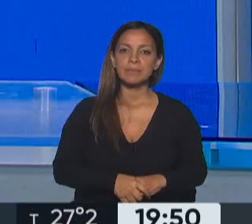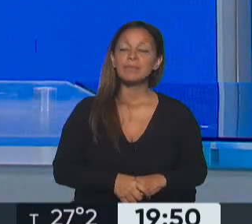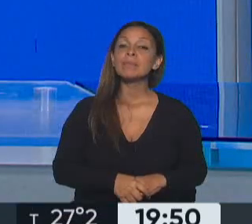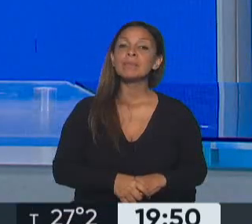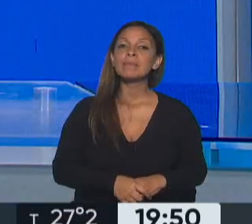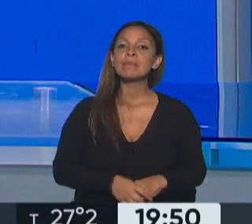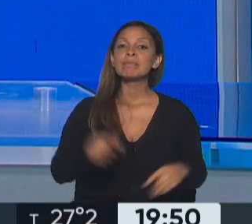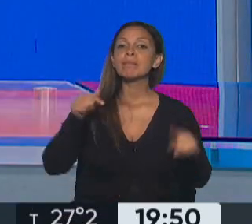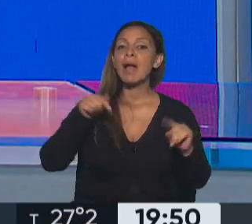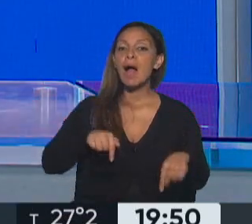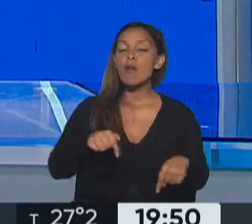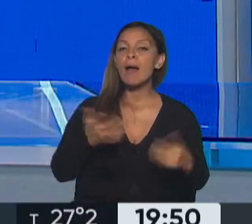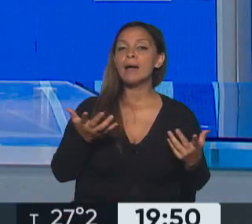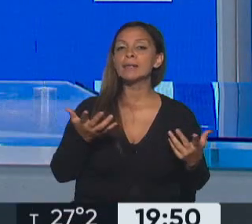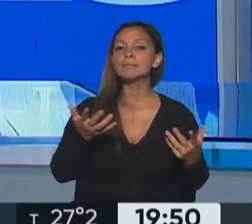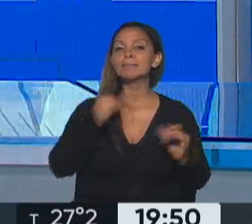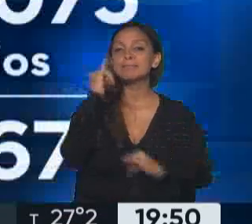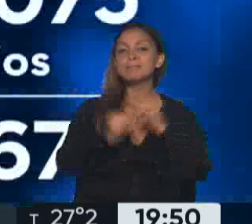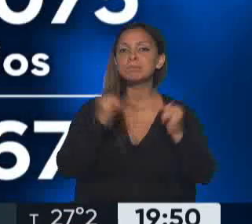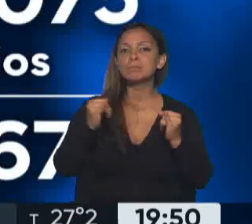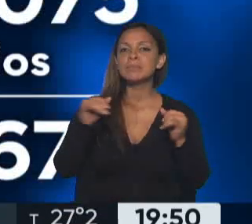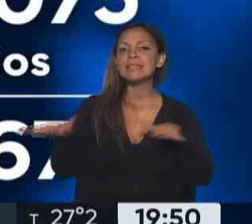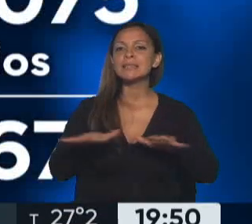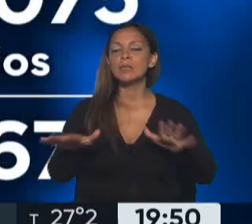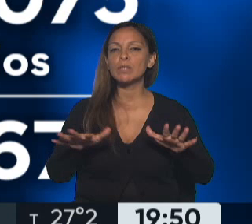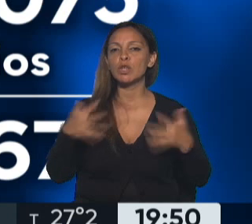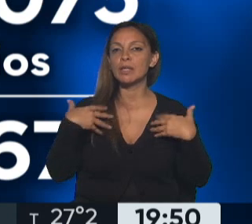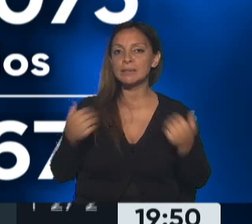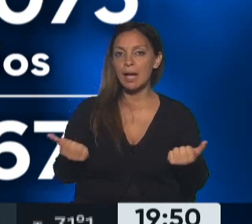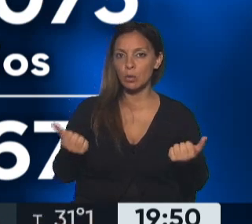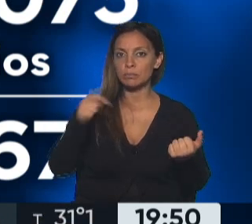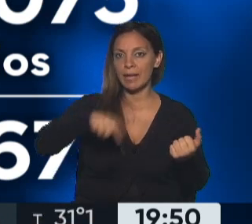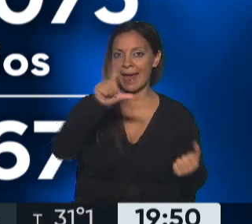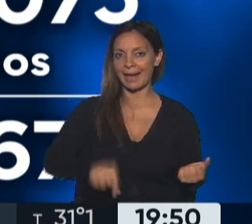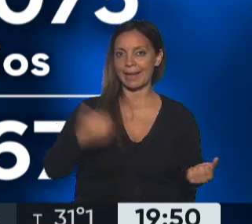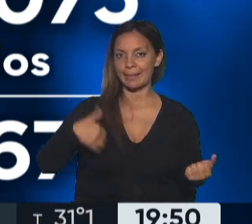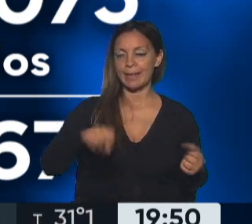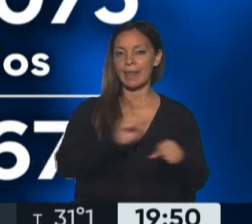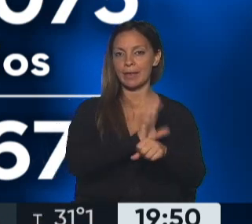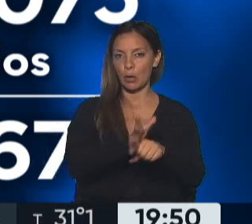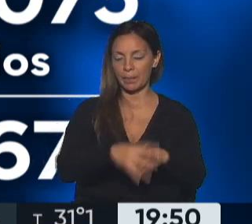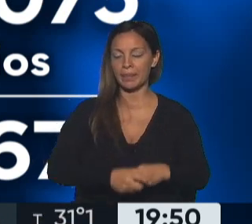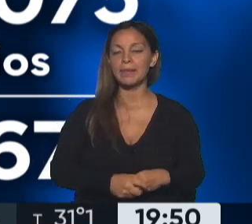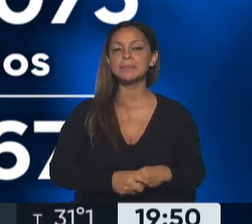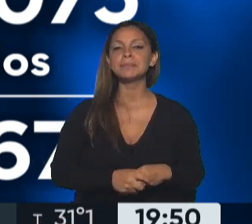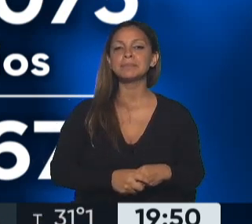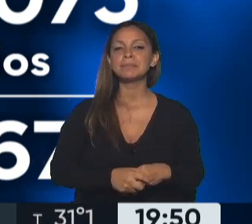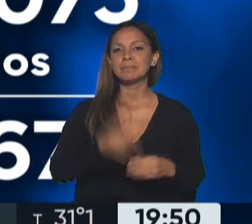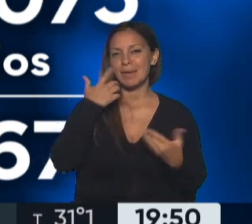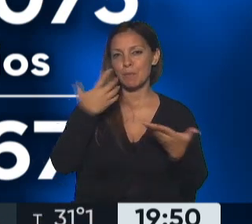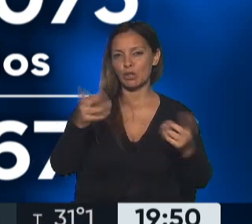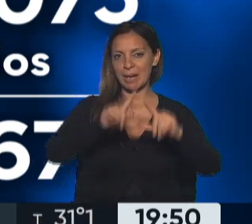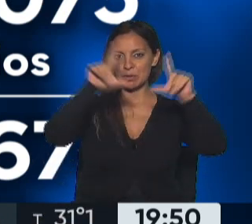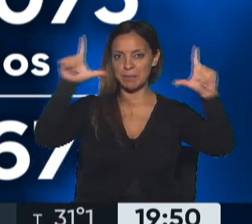Momento de entrar en la sala de situación epidemiológica de la República Argentina. Hablamos del parte de COVID. Lo repasamos brevemente a través de la placa que